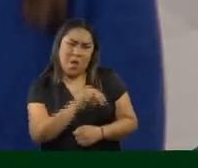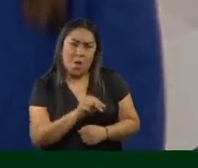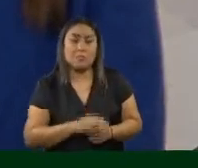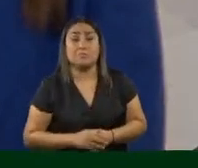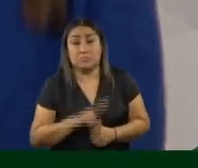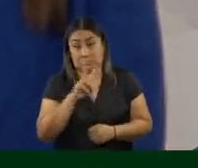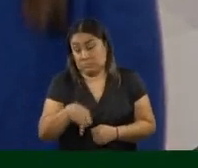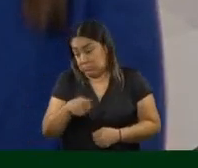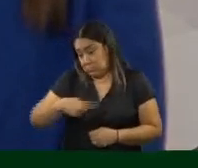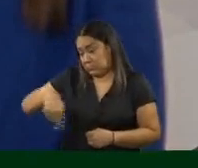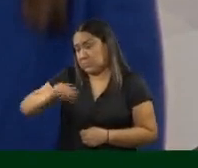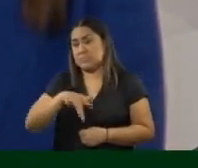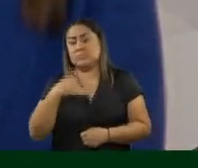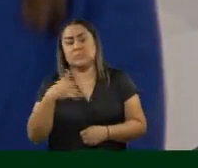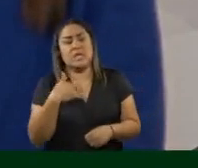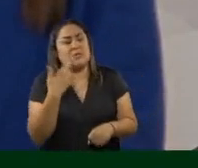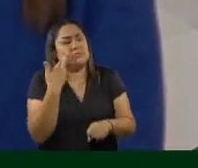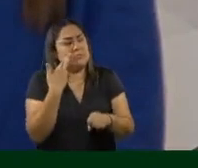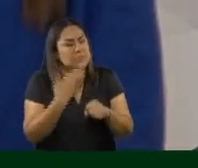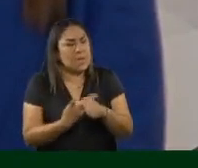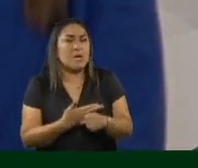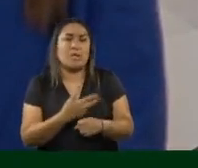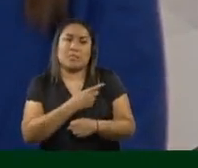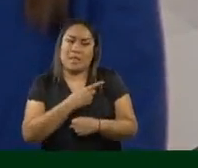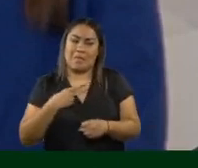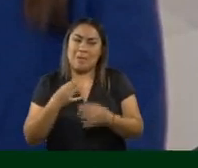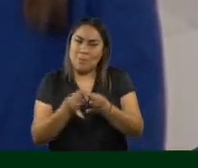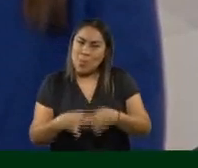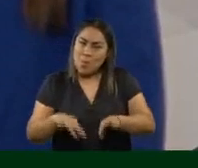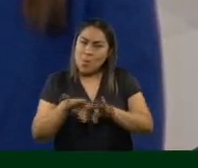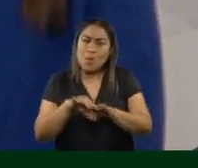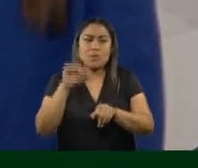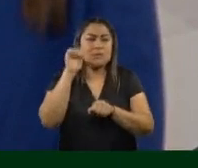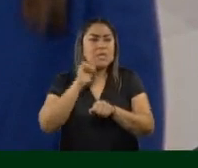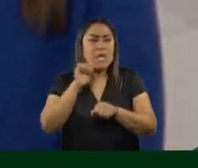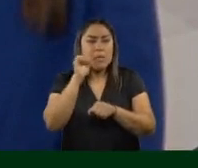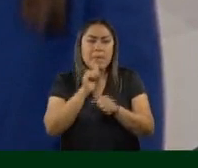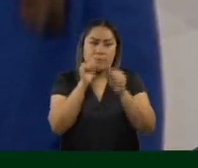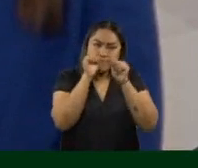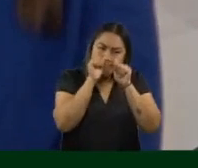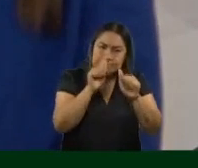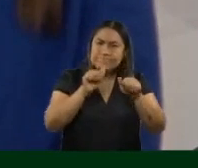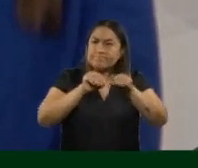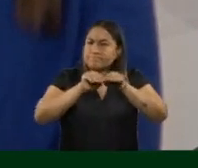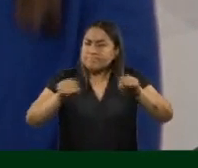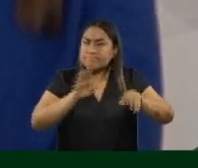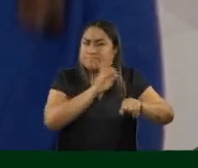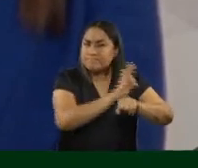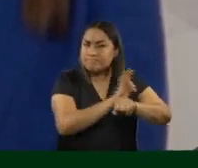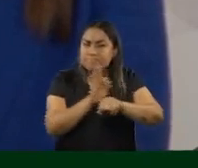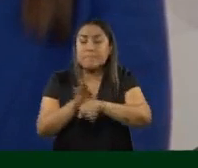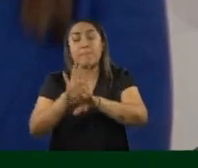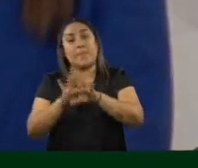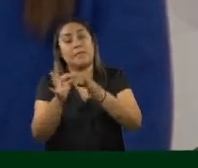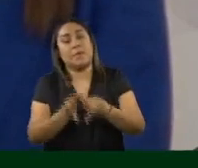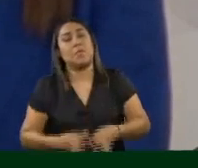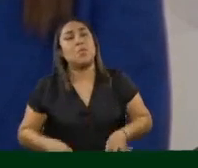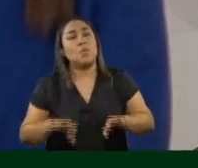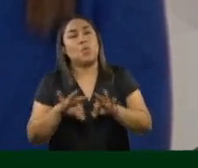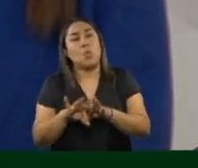comprometidos en recuperar la democracia en que se respeten los principios de